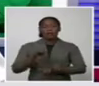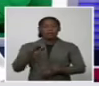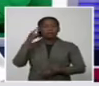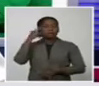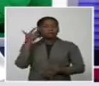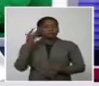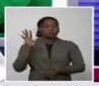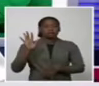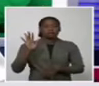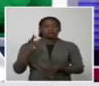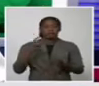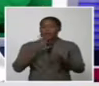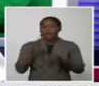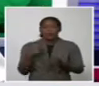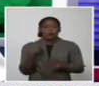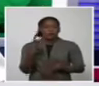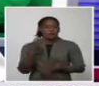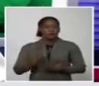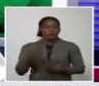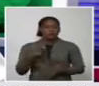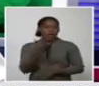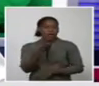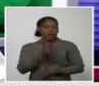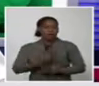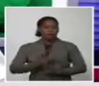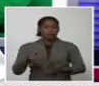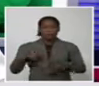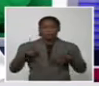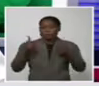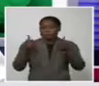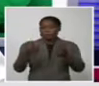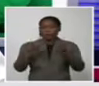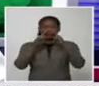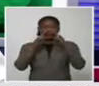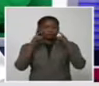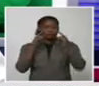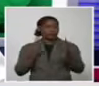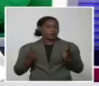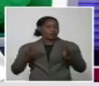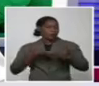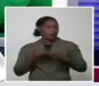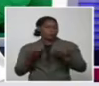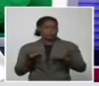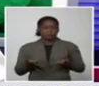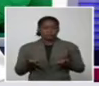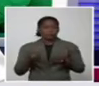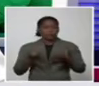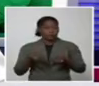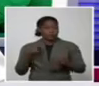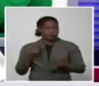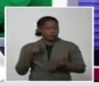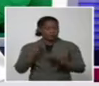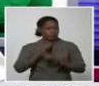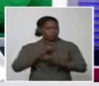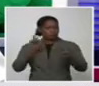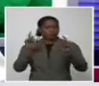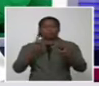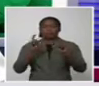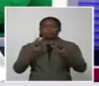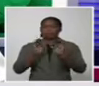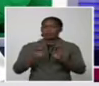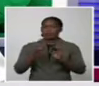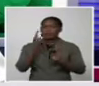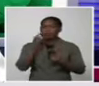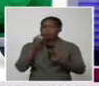decimos que esto no debe ser. Hoy mismo escuchábamos noticias de países